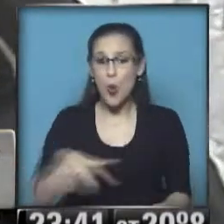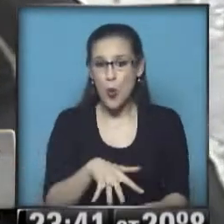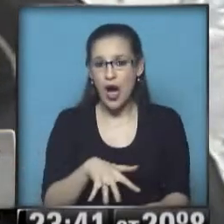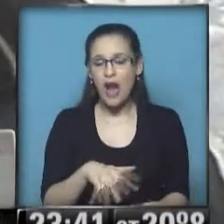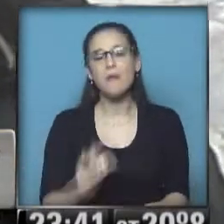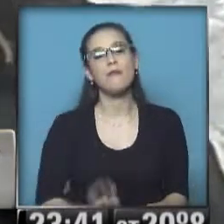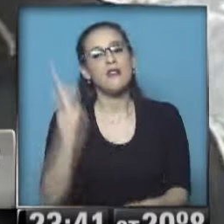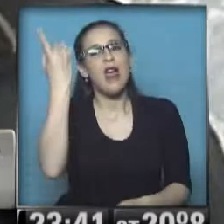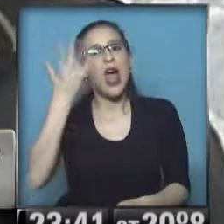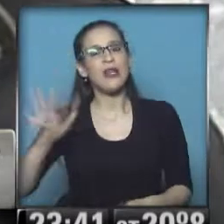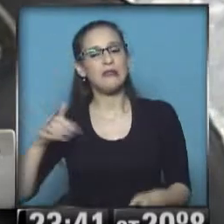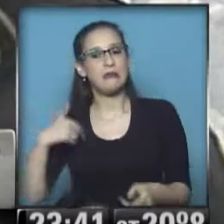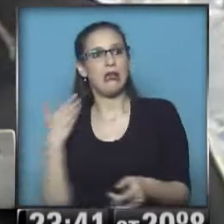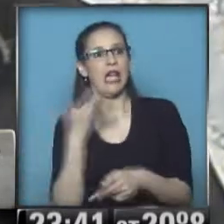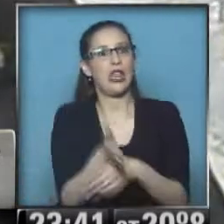los familiares,